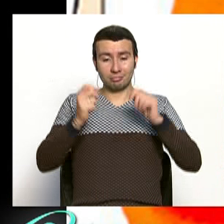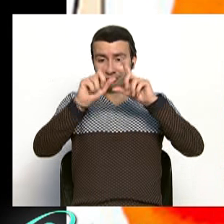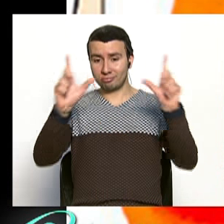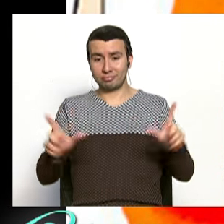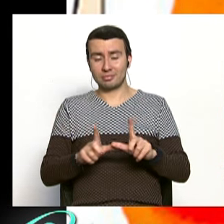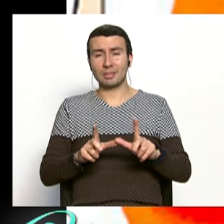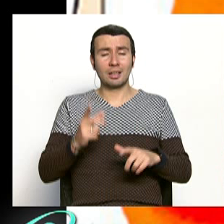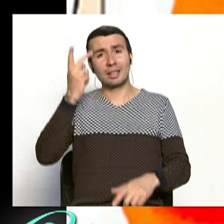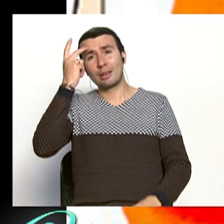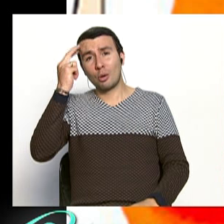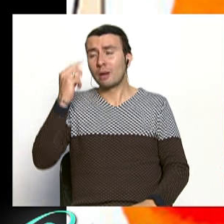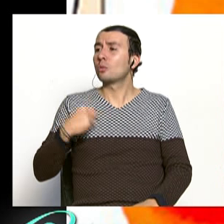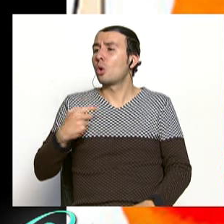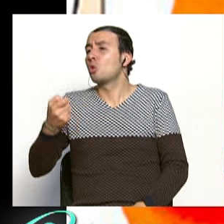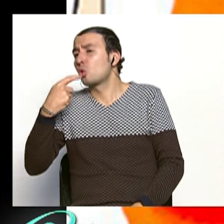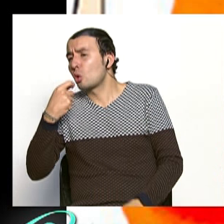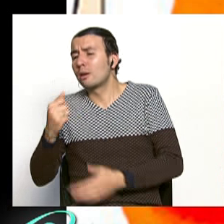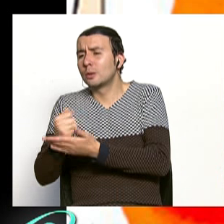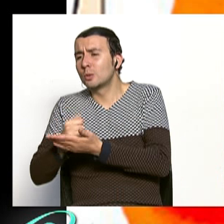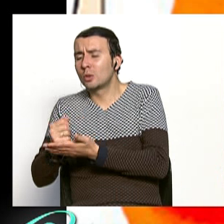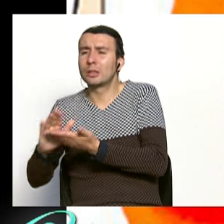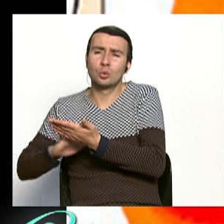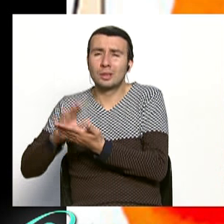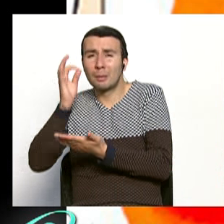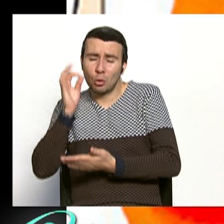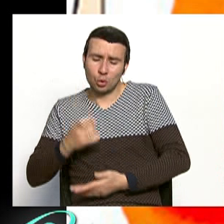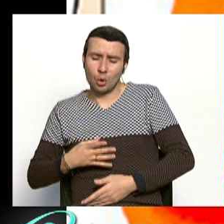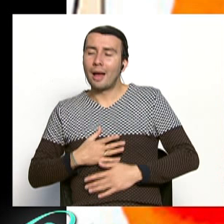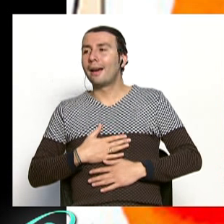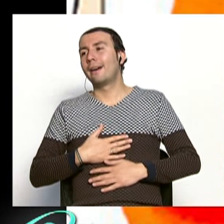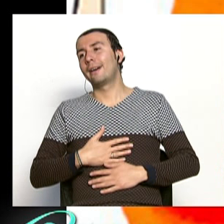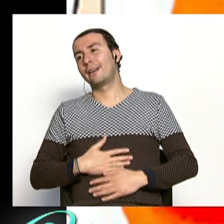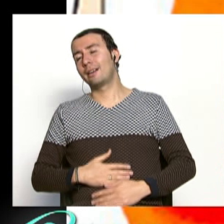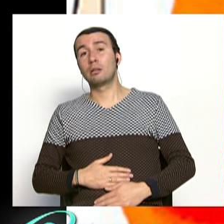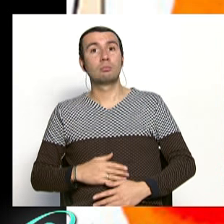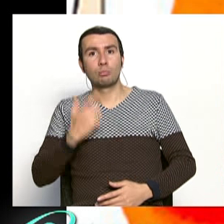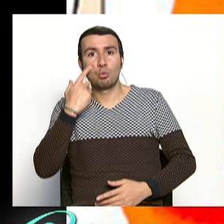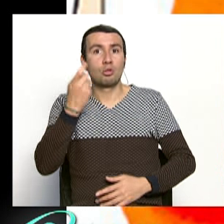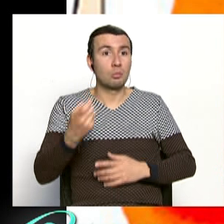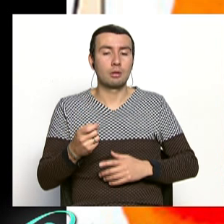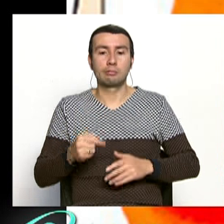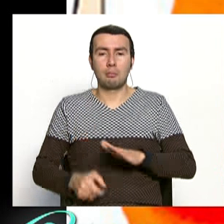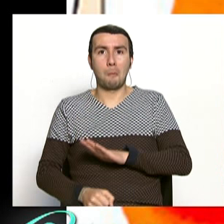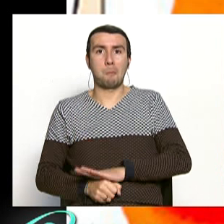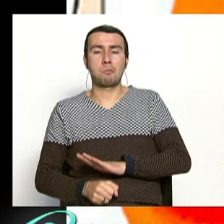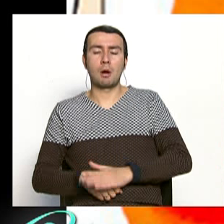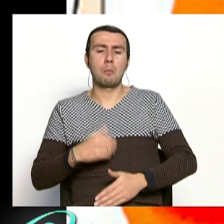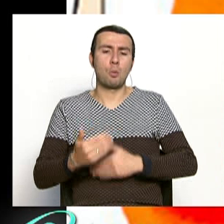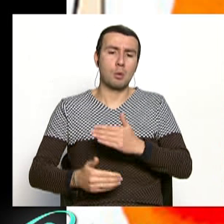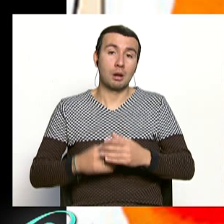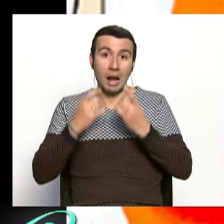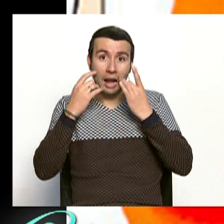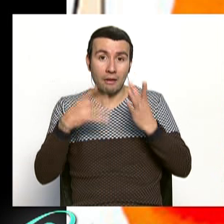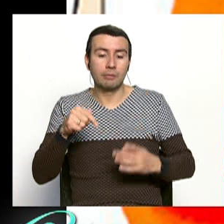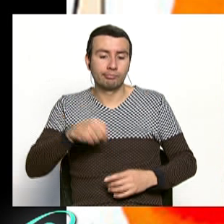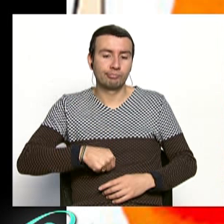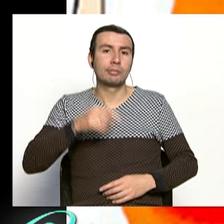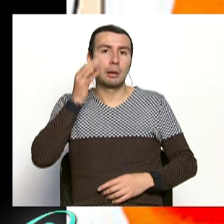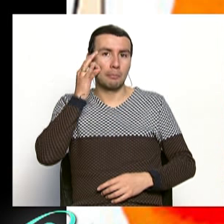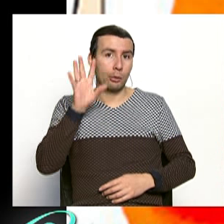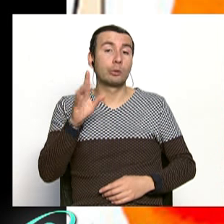estar tomando pasticas a ver qué me podrá quitar el dolor y a veces están tapando un proceso más grave vamos a ir a este